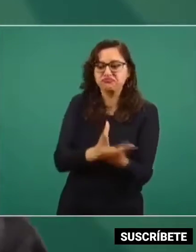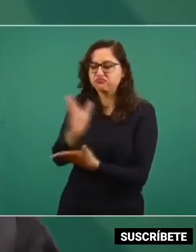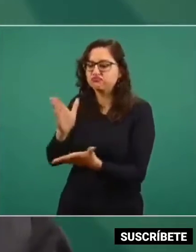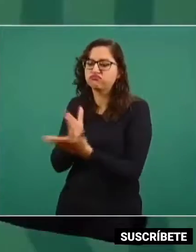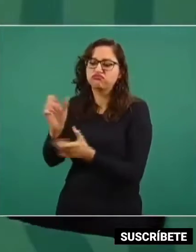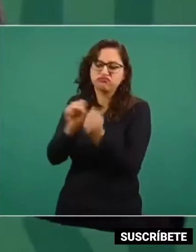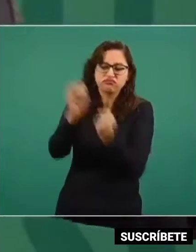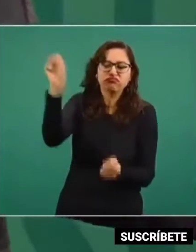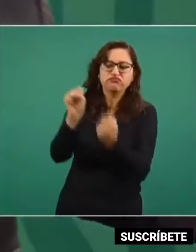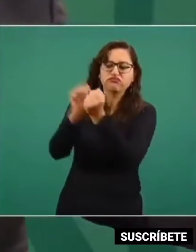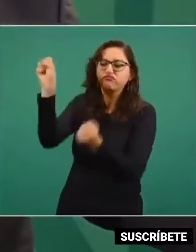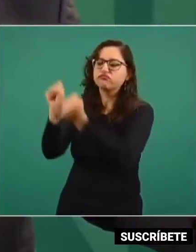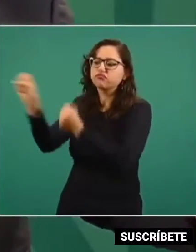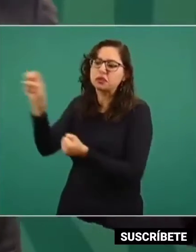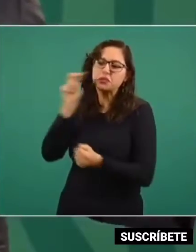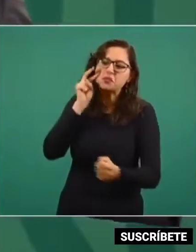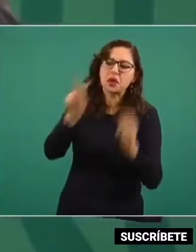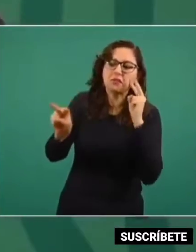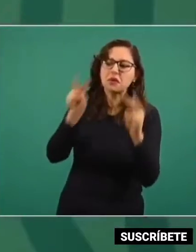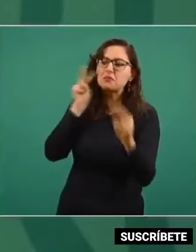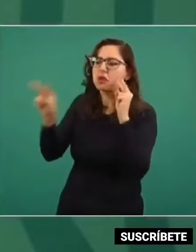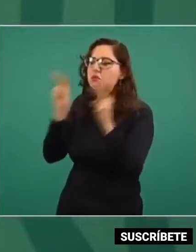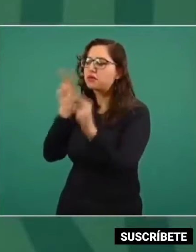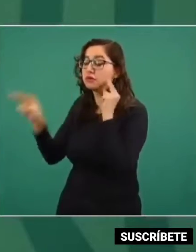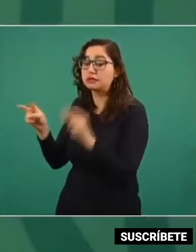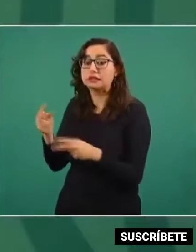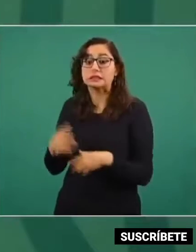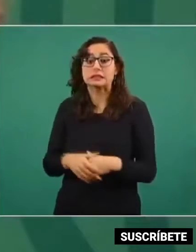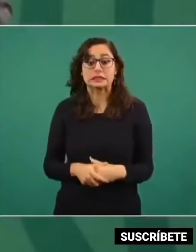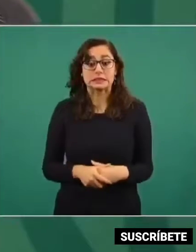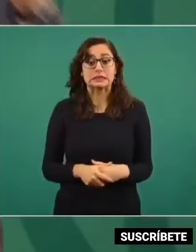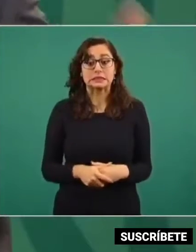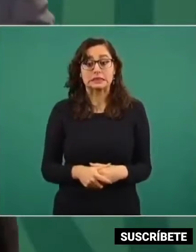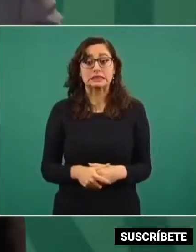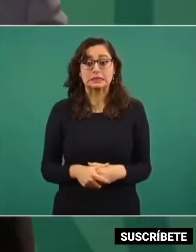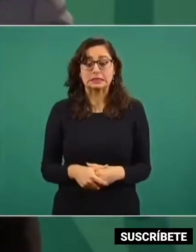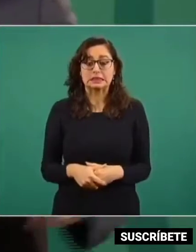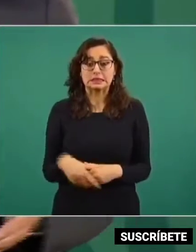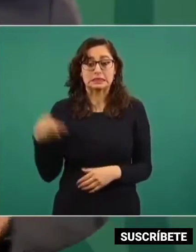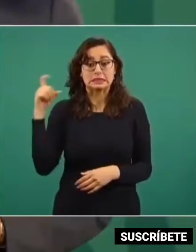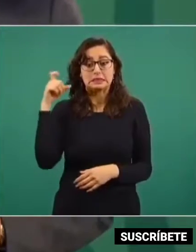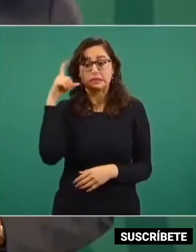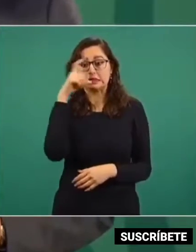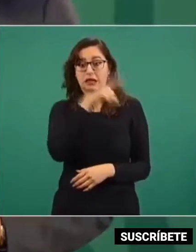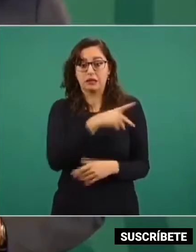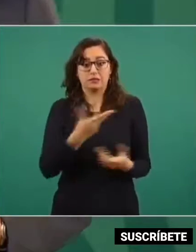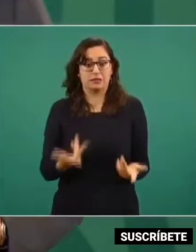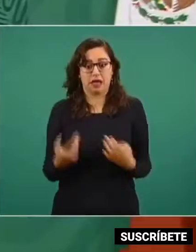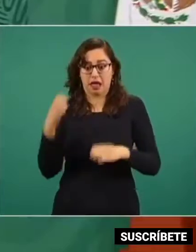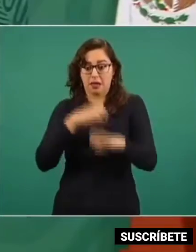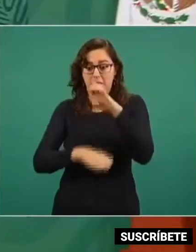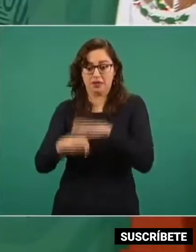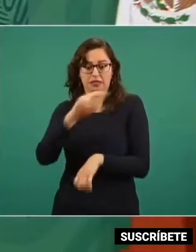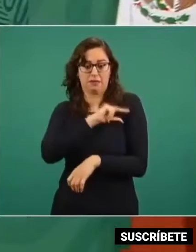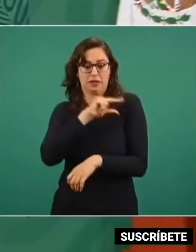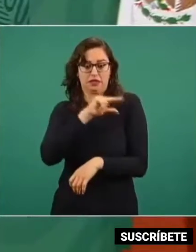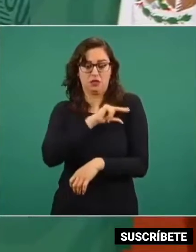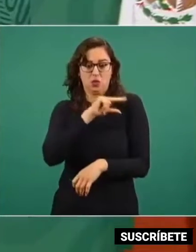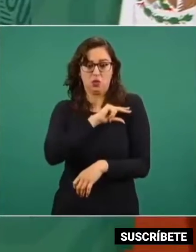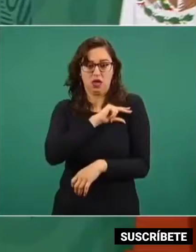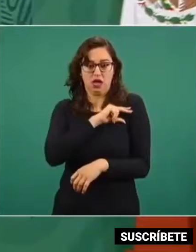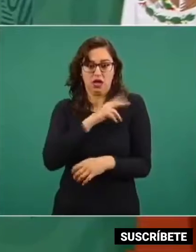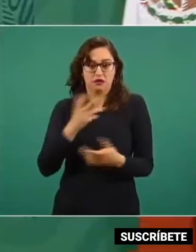¿Cómo es posible que una empresa particular va a saber todo